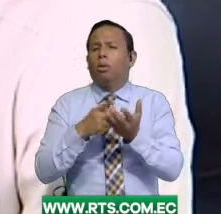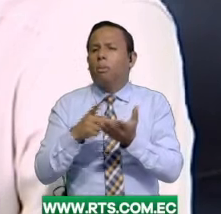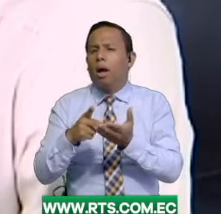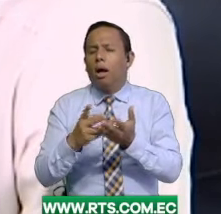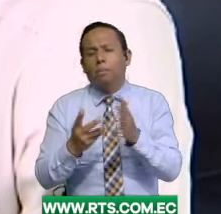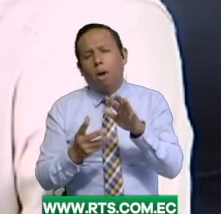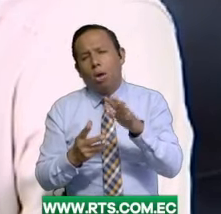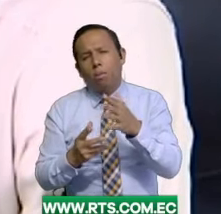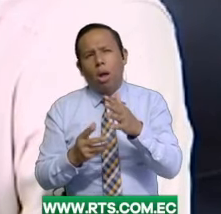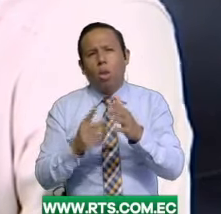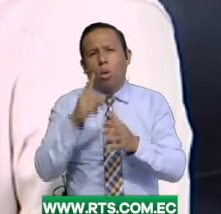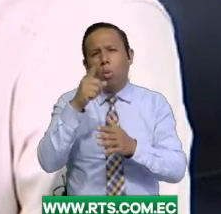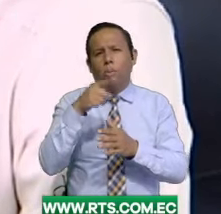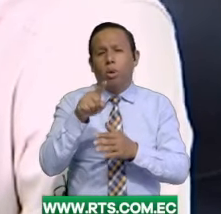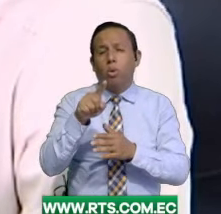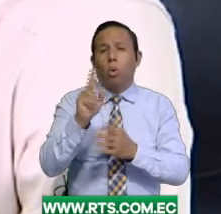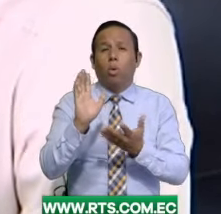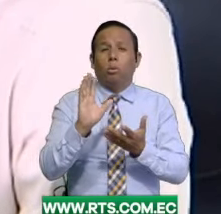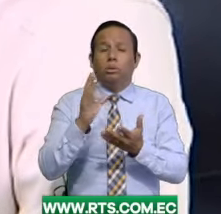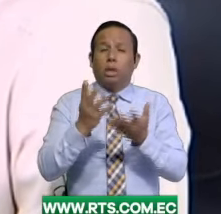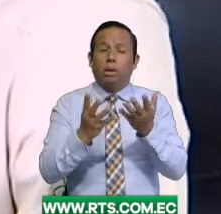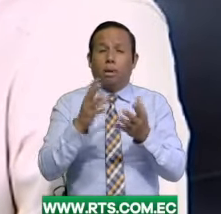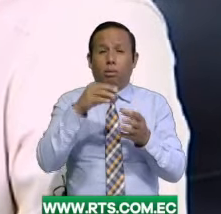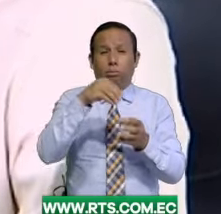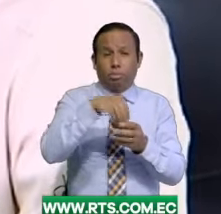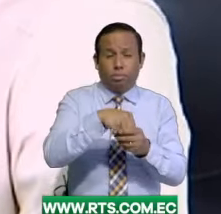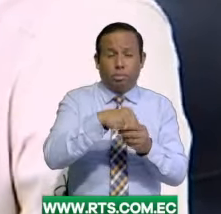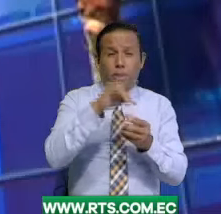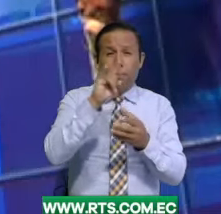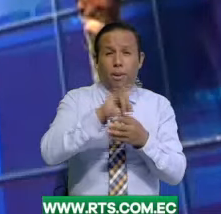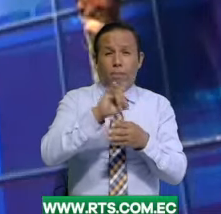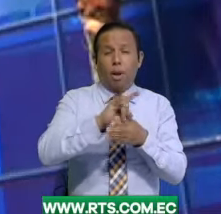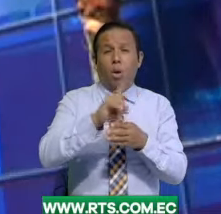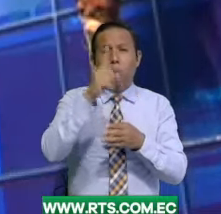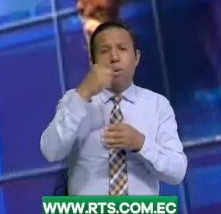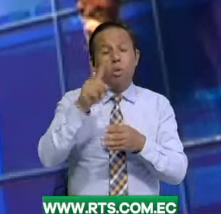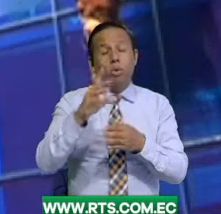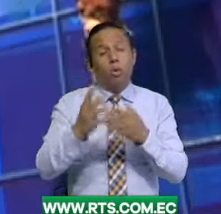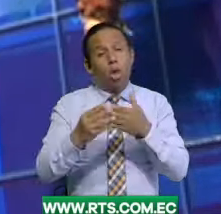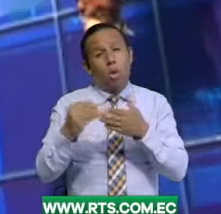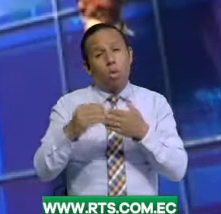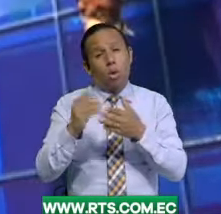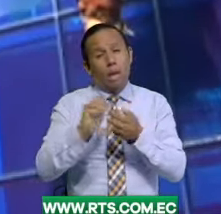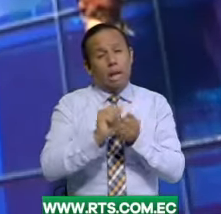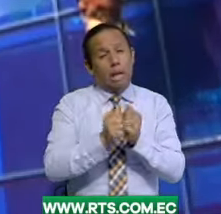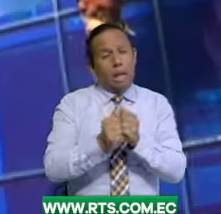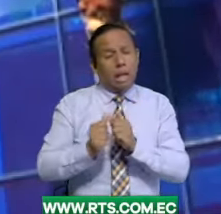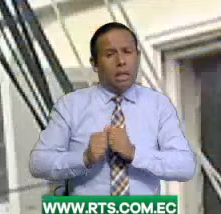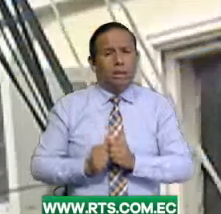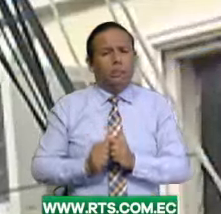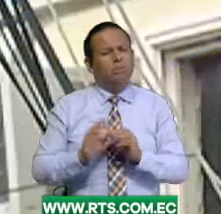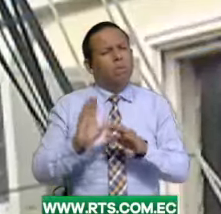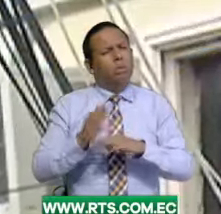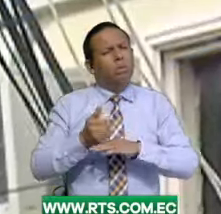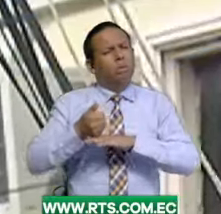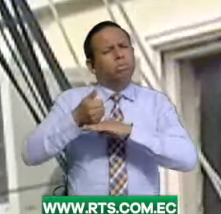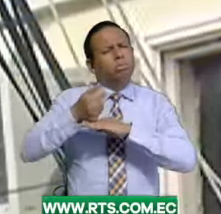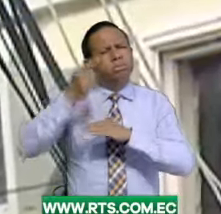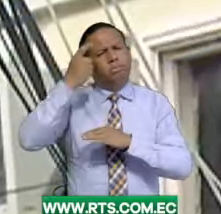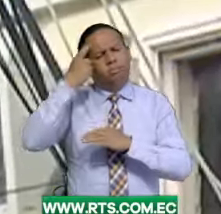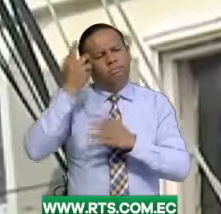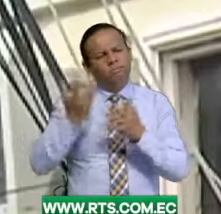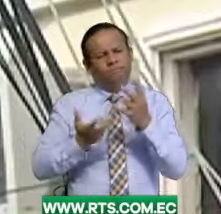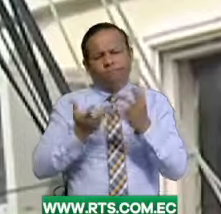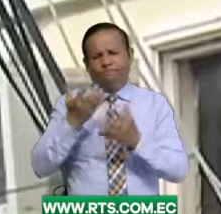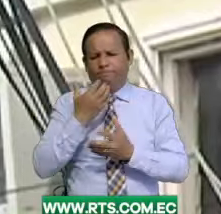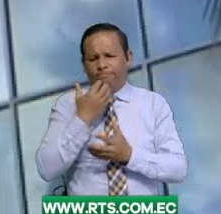aproximadamente $1 millón por megavatio instalado, por megavatio comprado. Además, la autoridad mostró su inconformidad por los